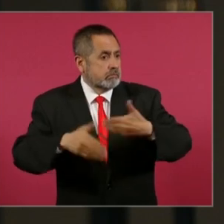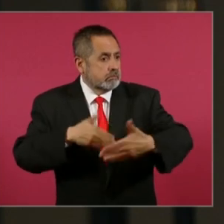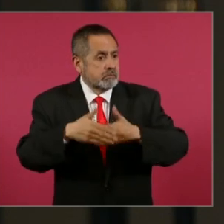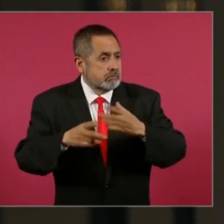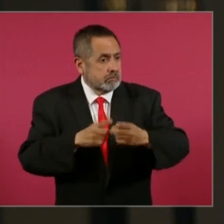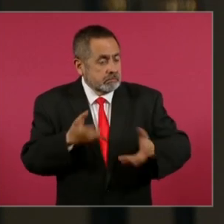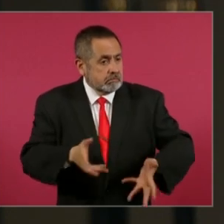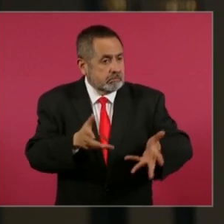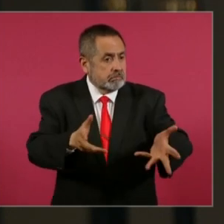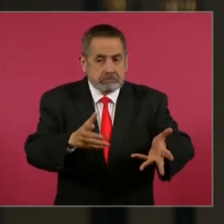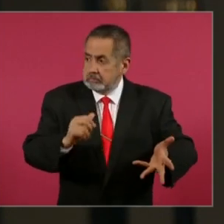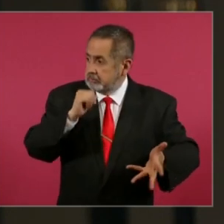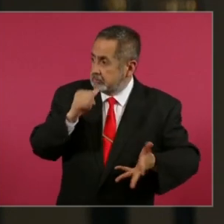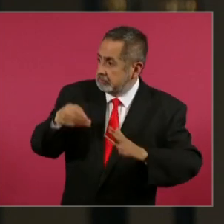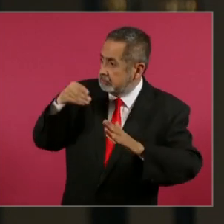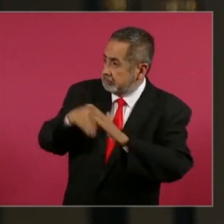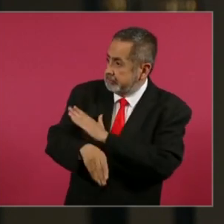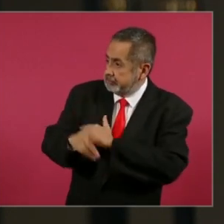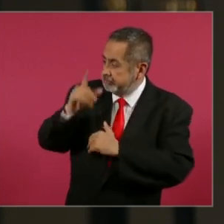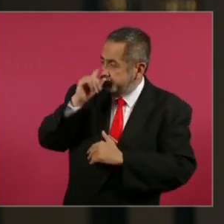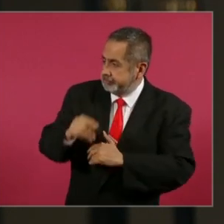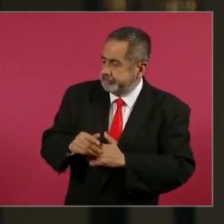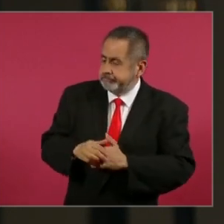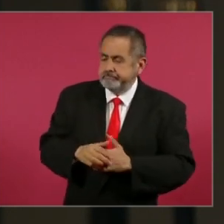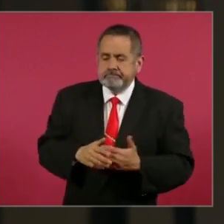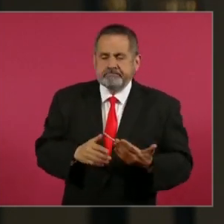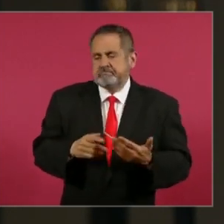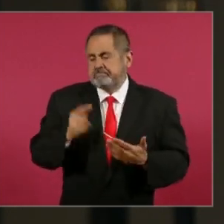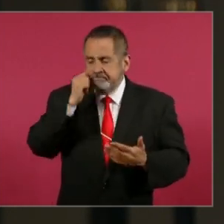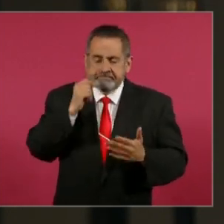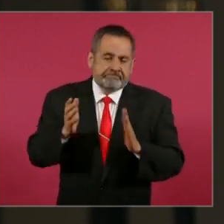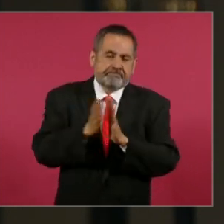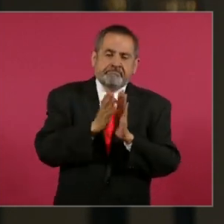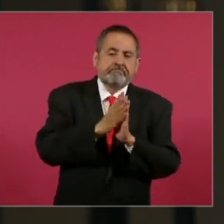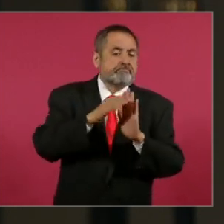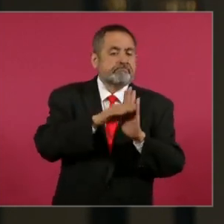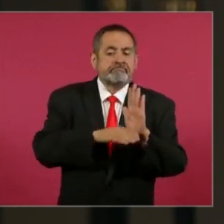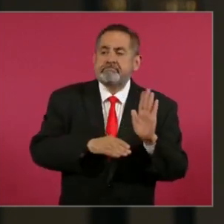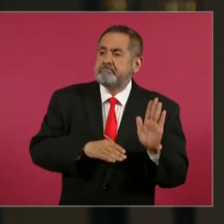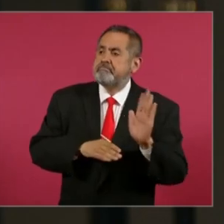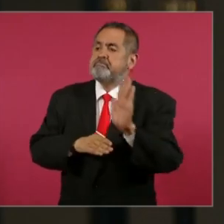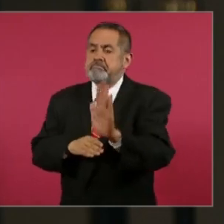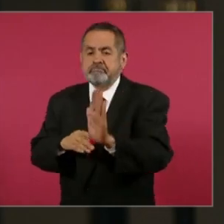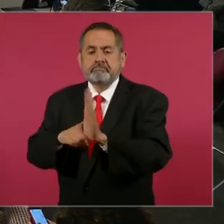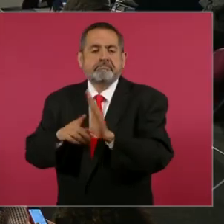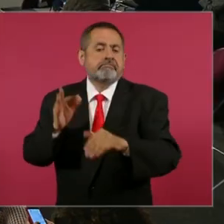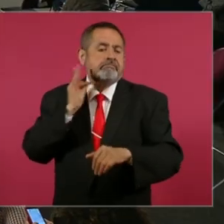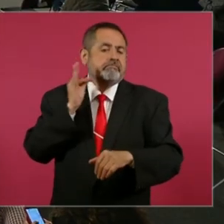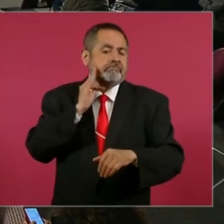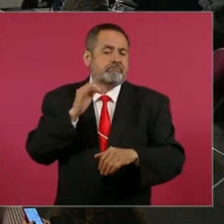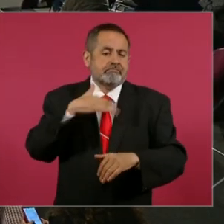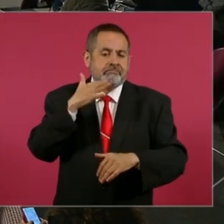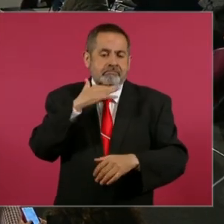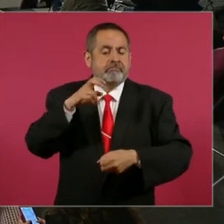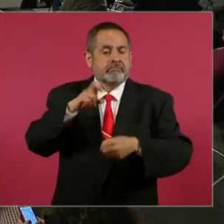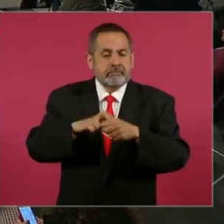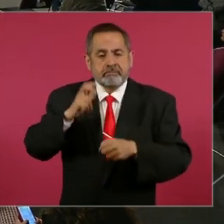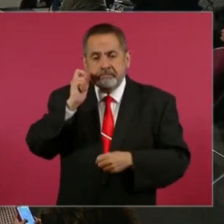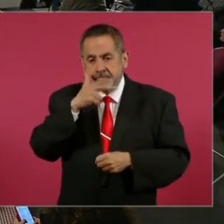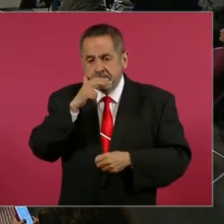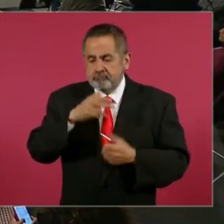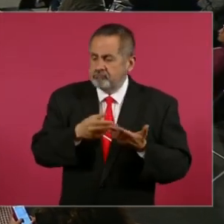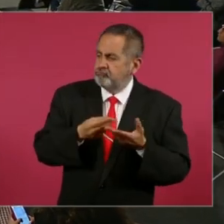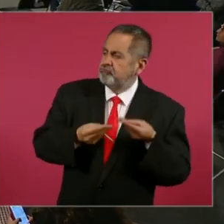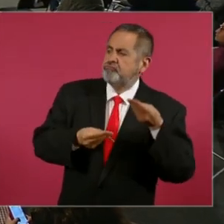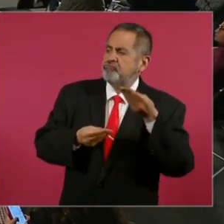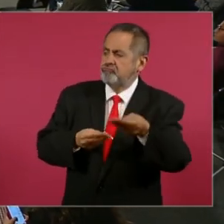deporte, pues presentó un documento ante la Fiscalía Anticorrupción en el estado de Chihuahua,